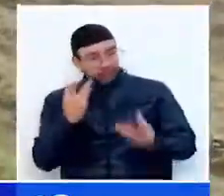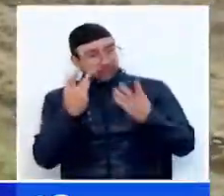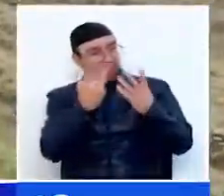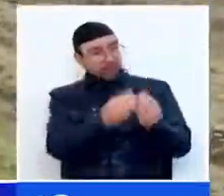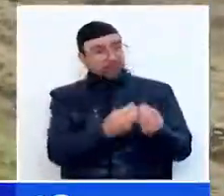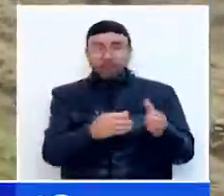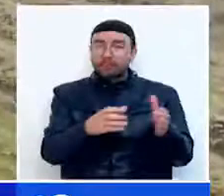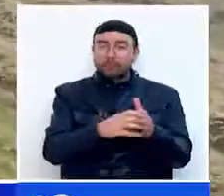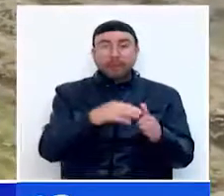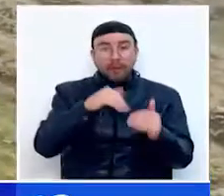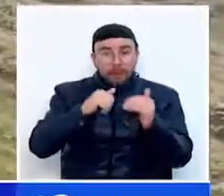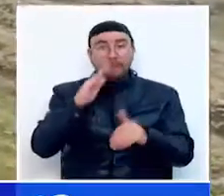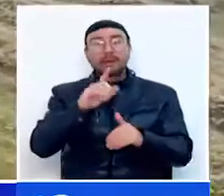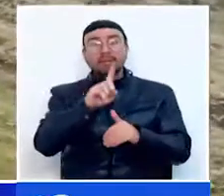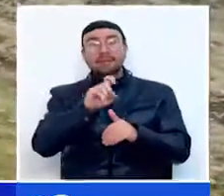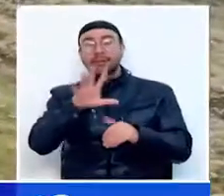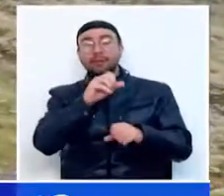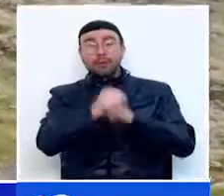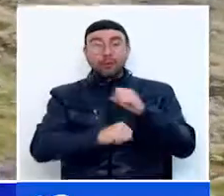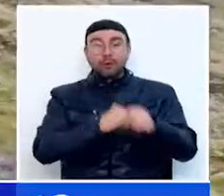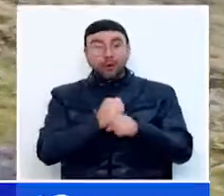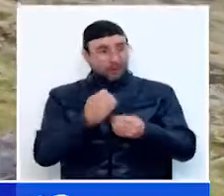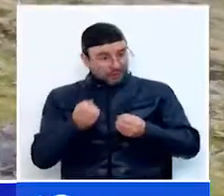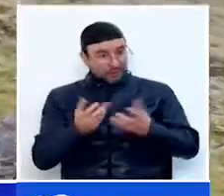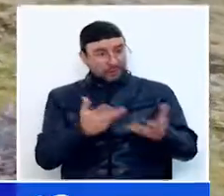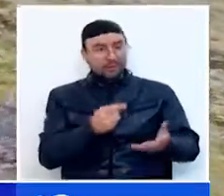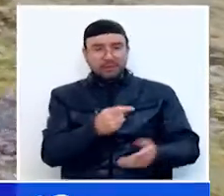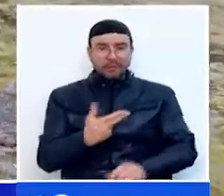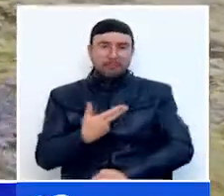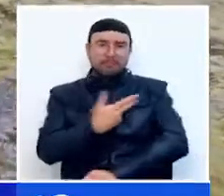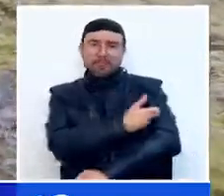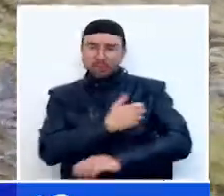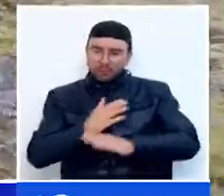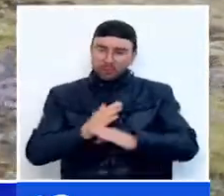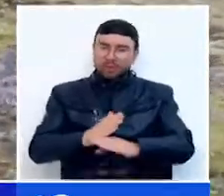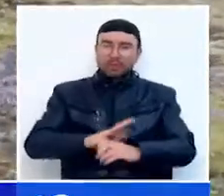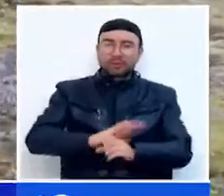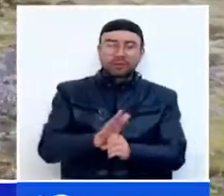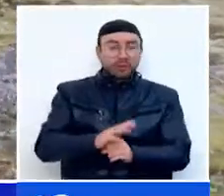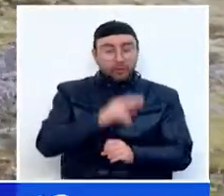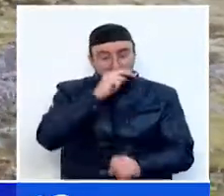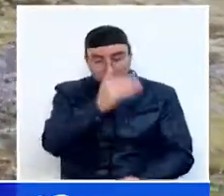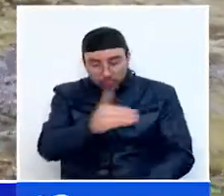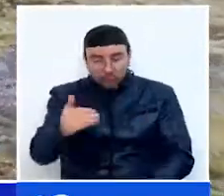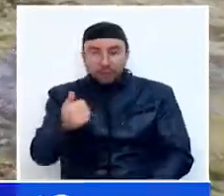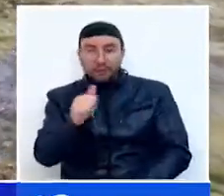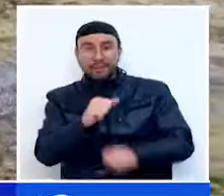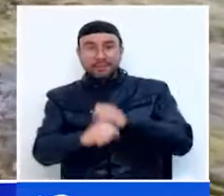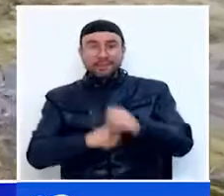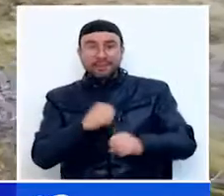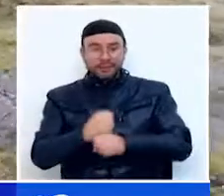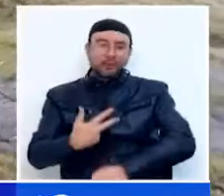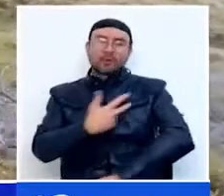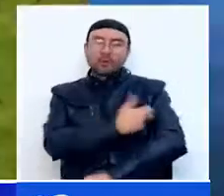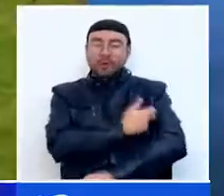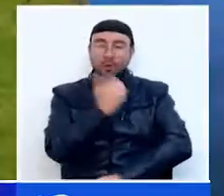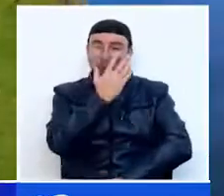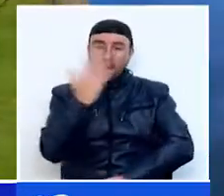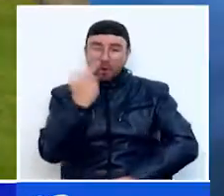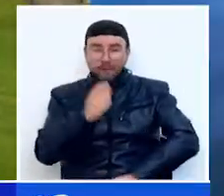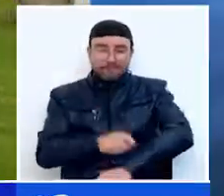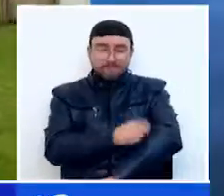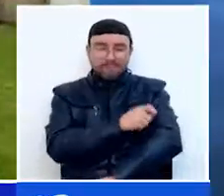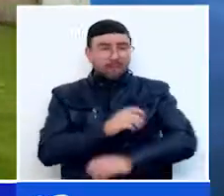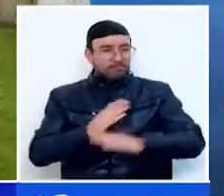población mayor de 65 años se benefició con vacunación COVID y los menores de 10 años con el refuerzo de sarampión y rubeola.